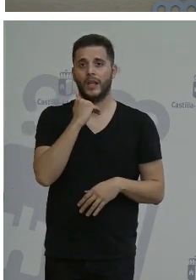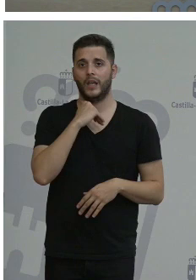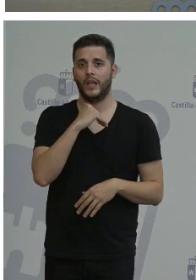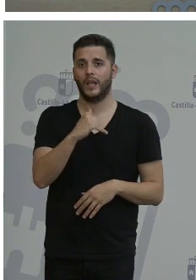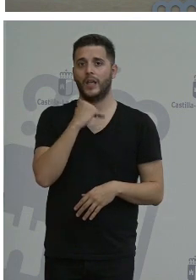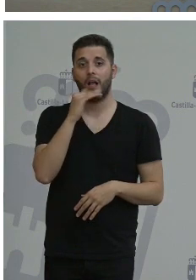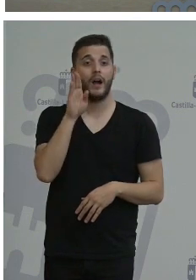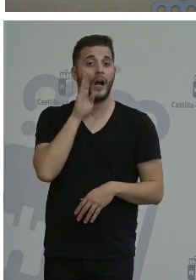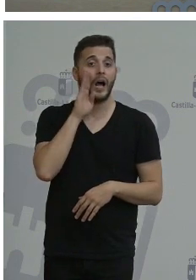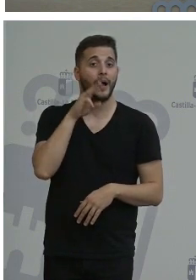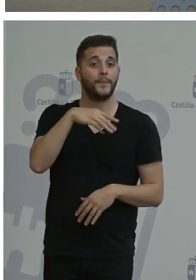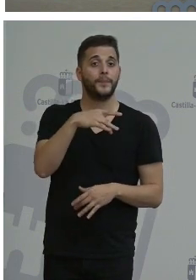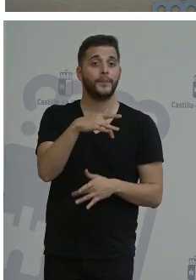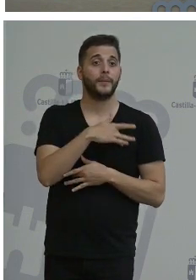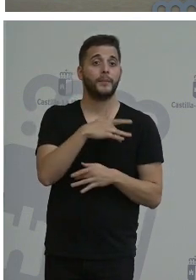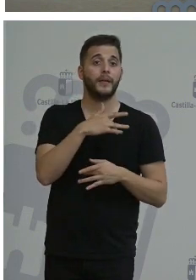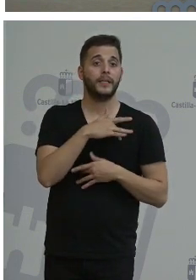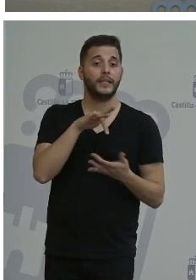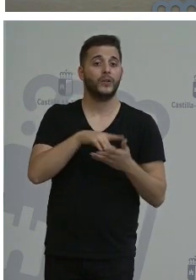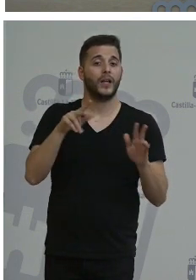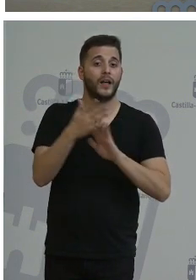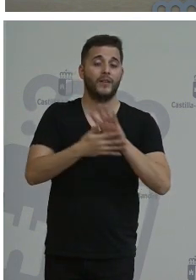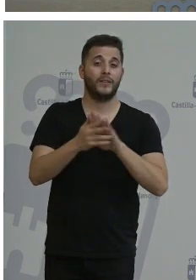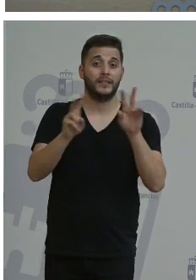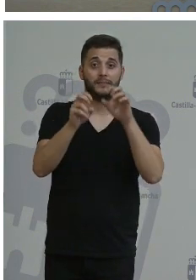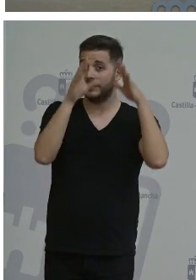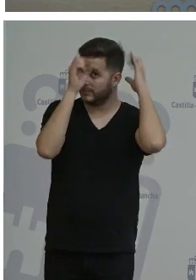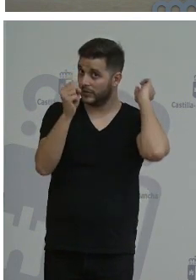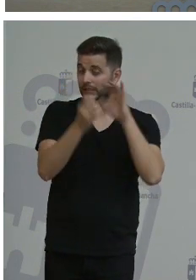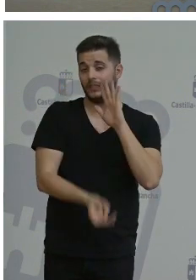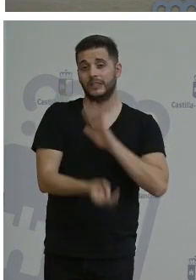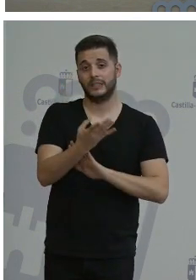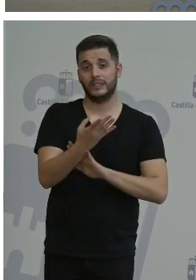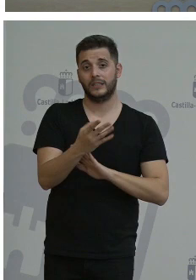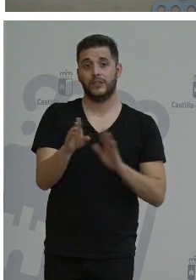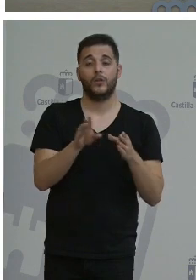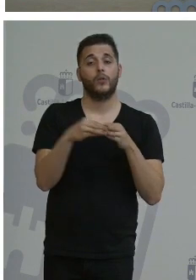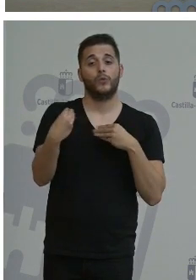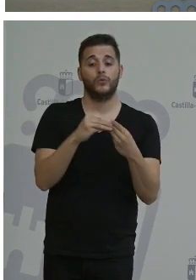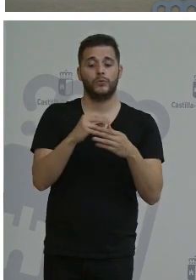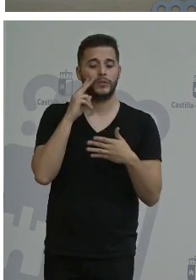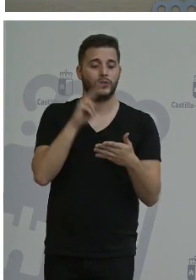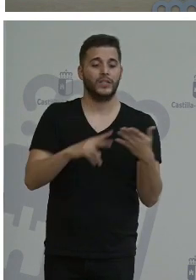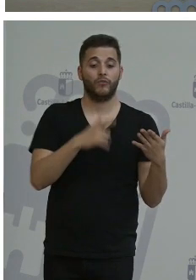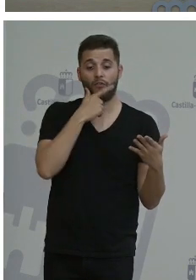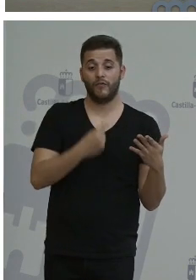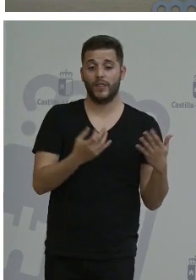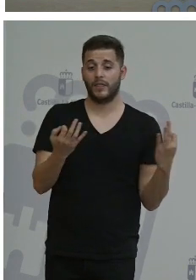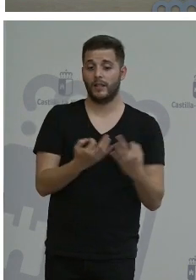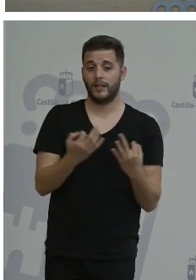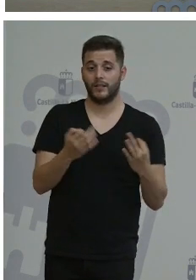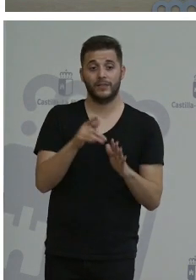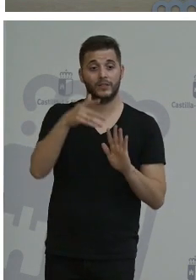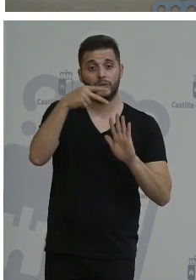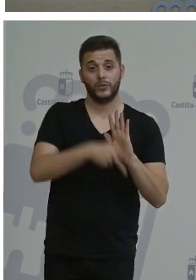comentado la compañera María en el protocolo, ¿no? La creación de documentos en lectura fácil, que para eso ya contamos con una